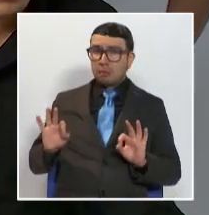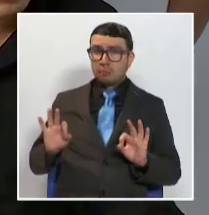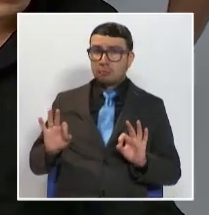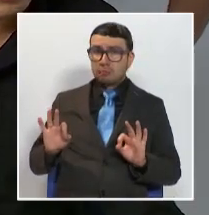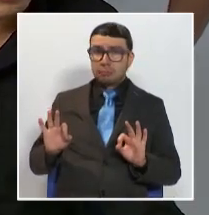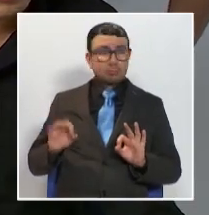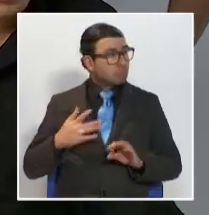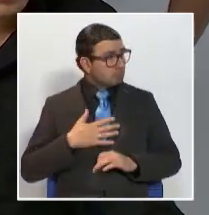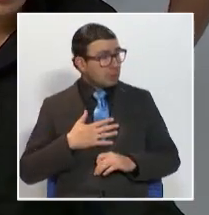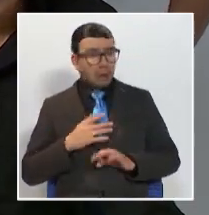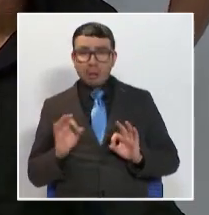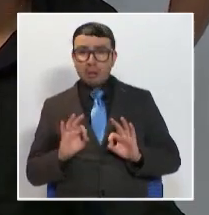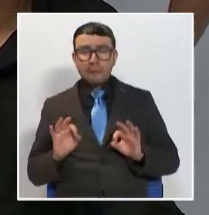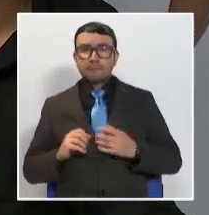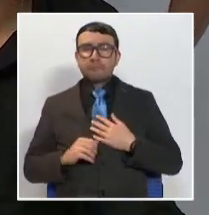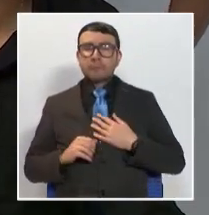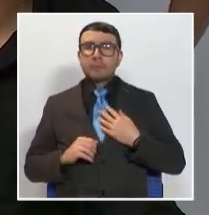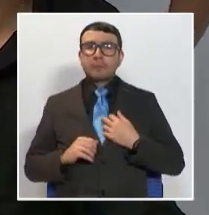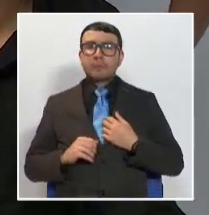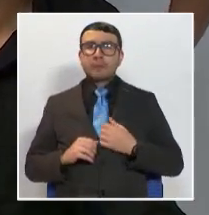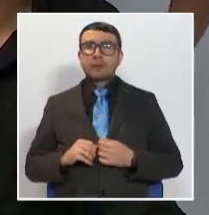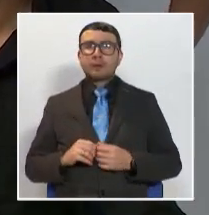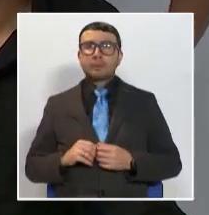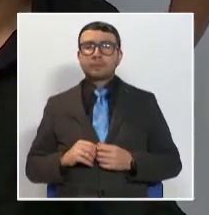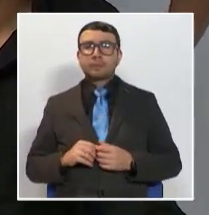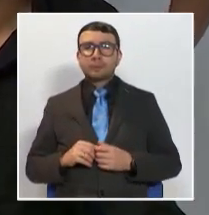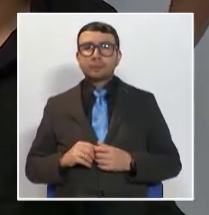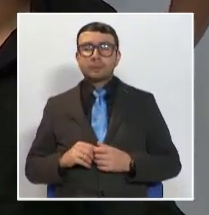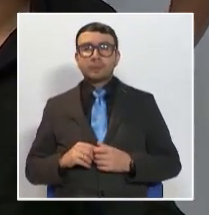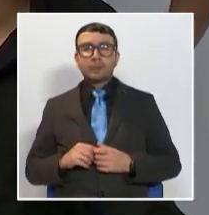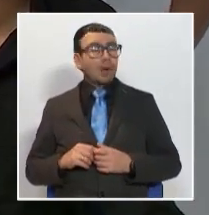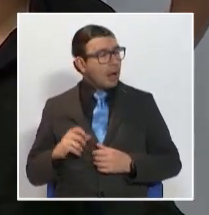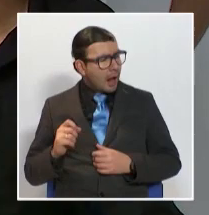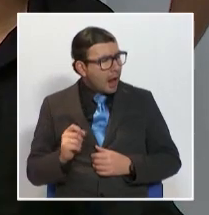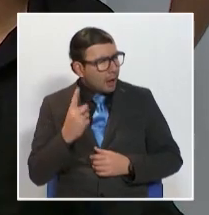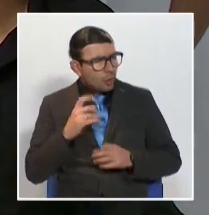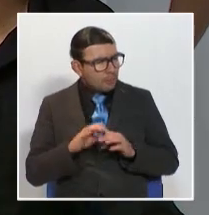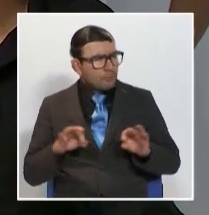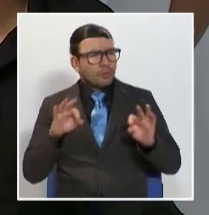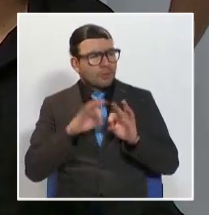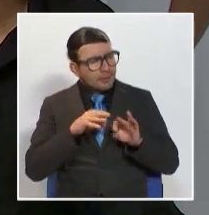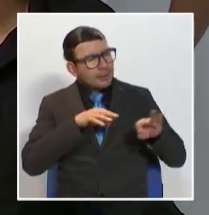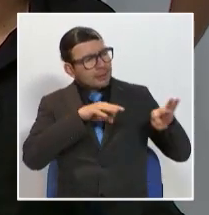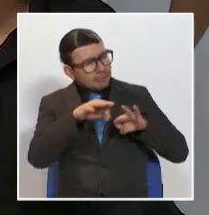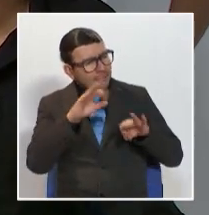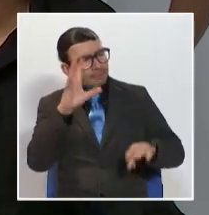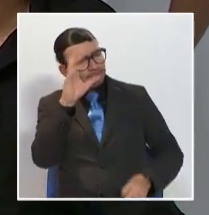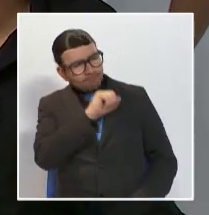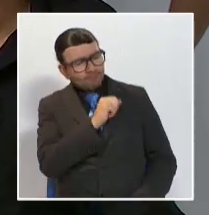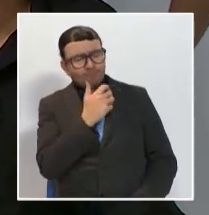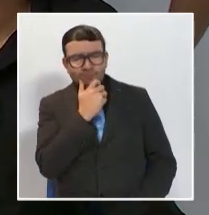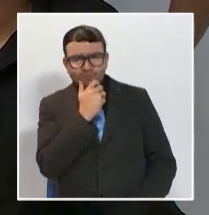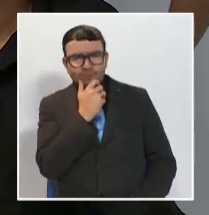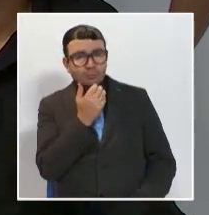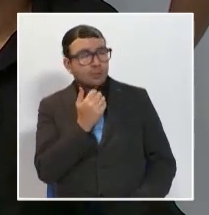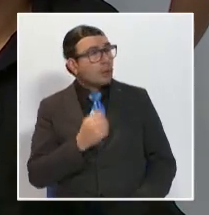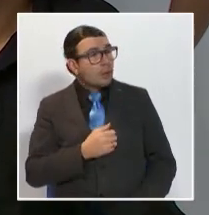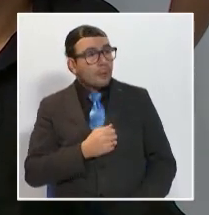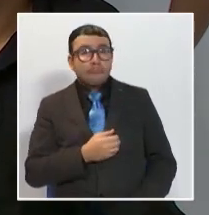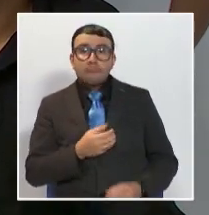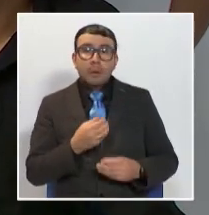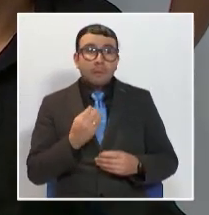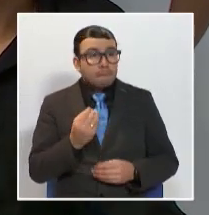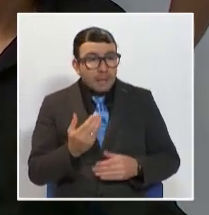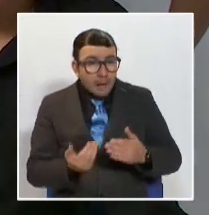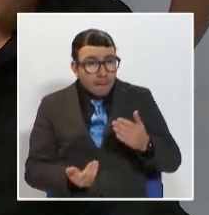tampoco. Pero hay algo muy importante y yo creo que es lo que nos da la clave en el diagnóstico. La mayoría de los